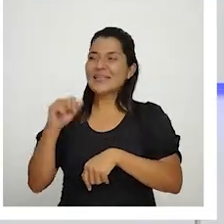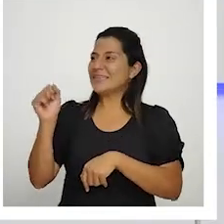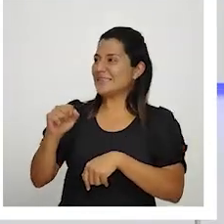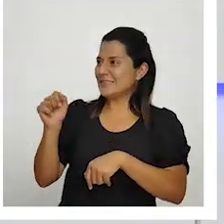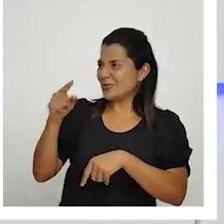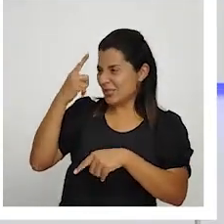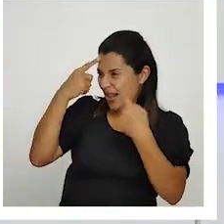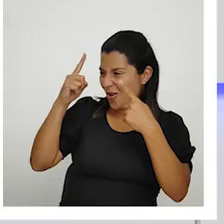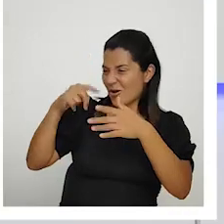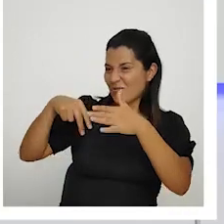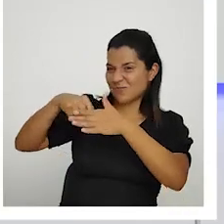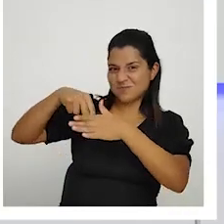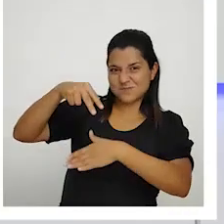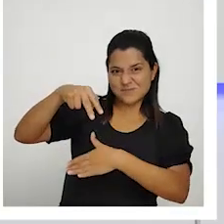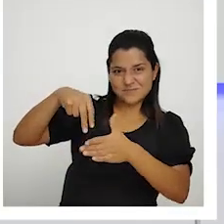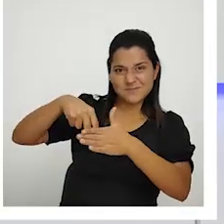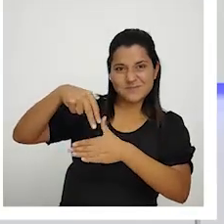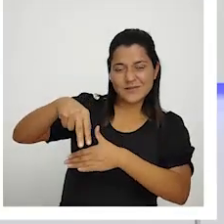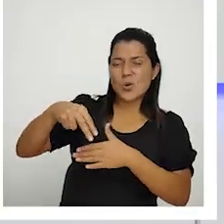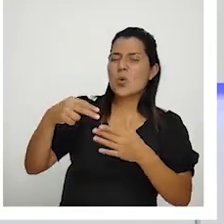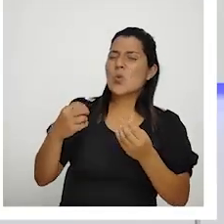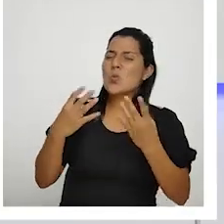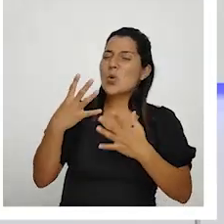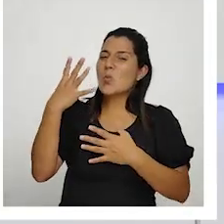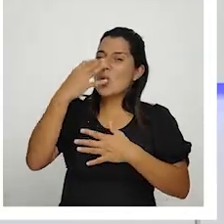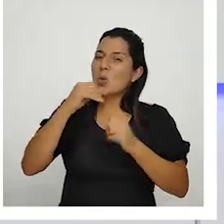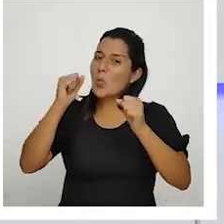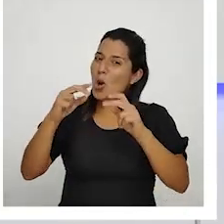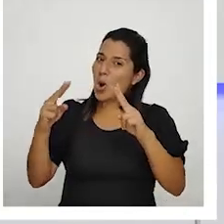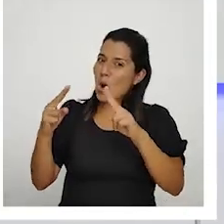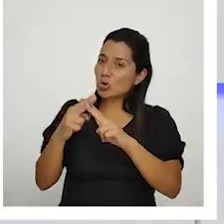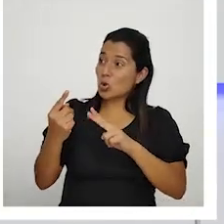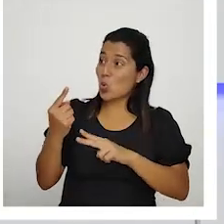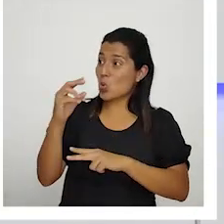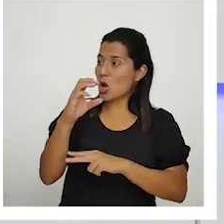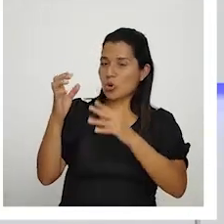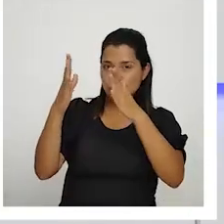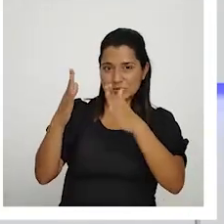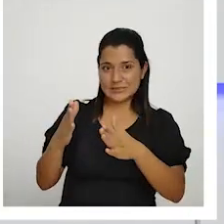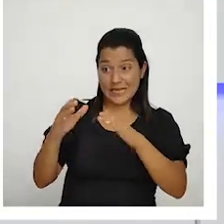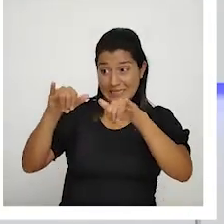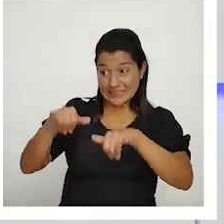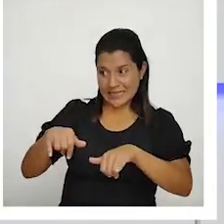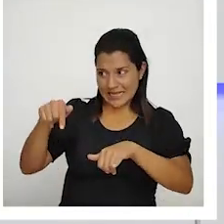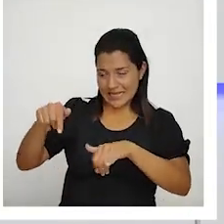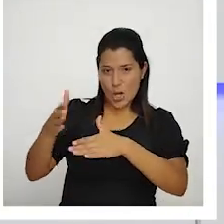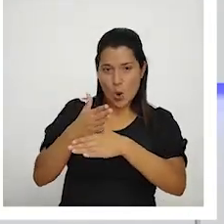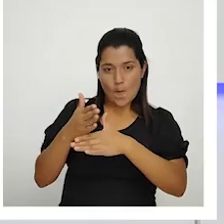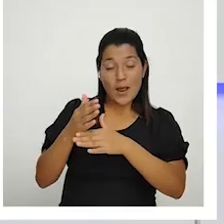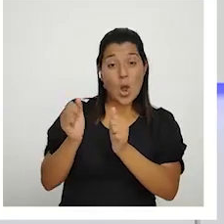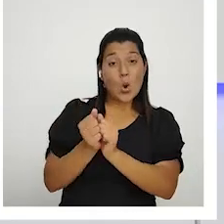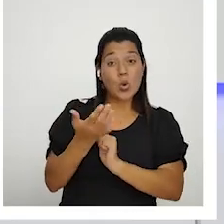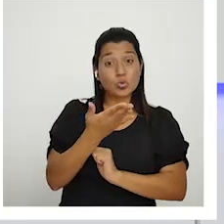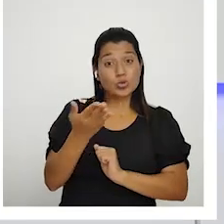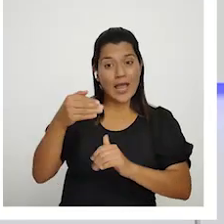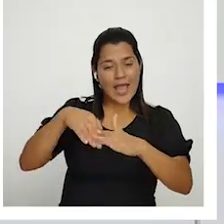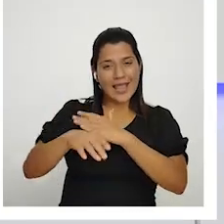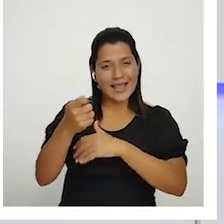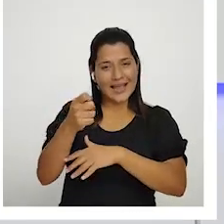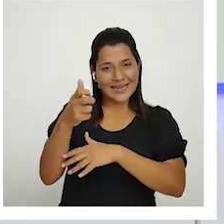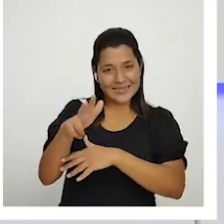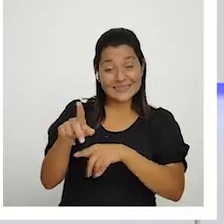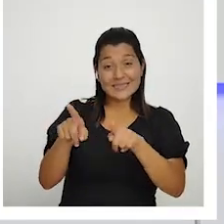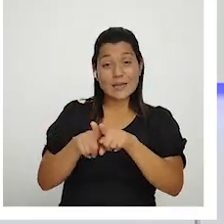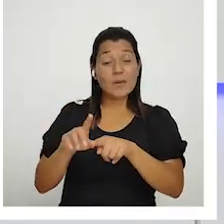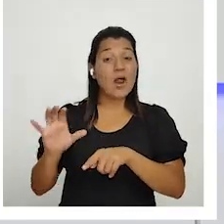barreras, por decirlo así, en este tiempo. Y qué bonito conocer a una costarricense, estar acá compartiendo con ustedes en las pantallas de Canal 13 y la Nacional